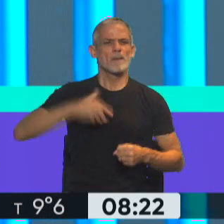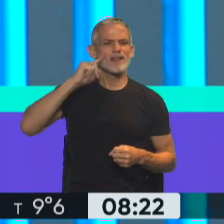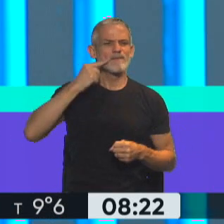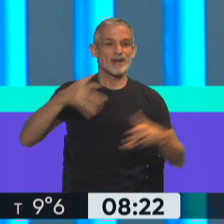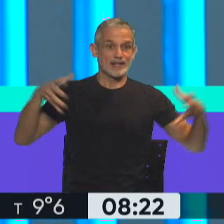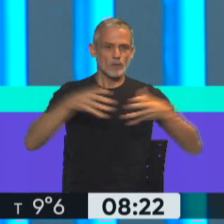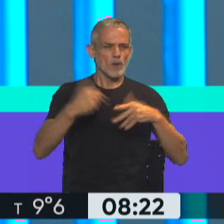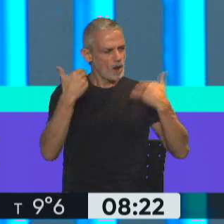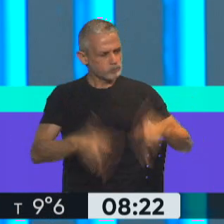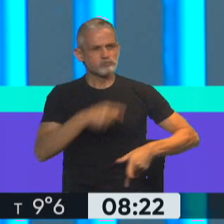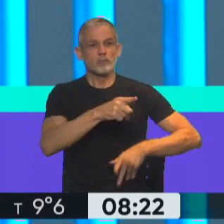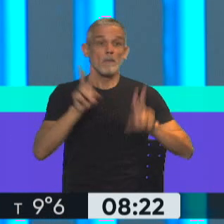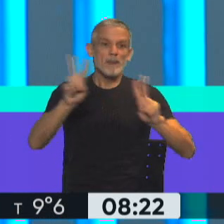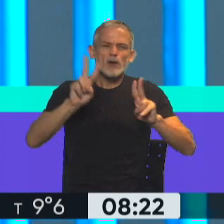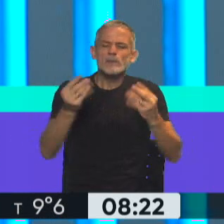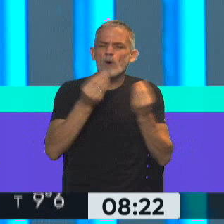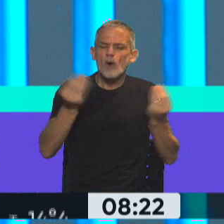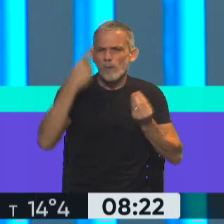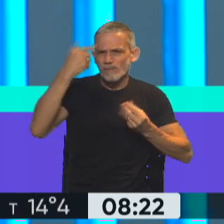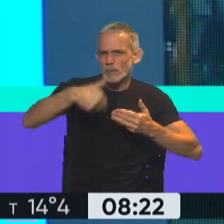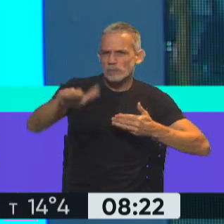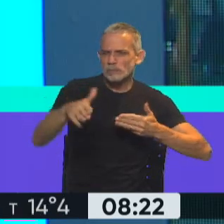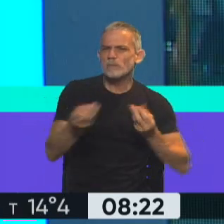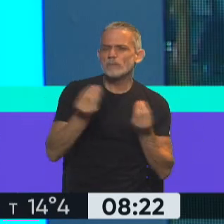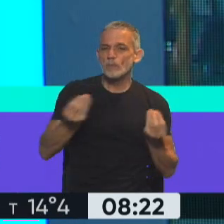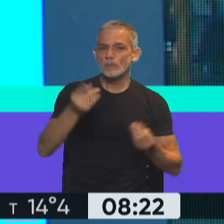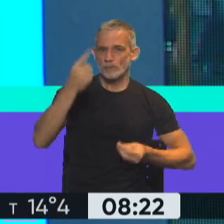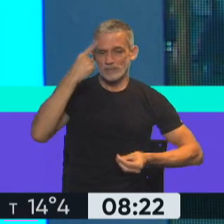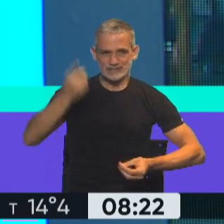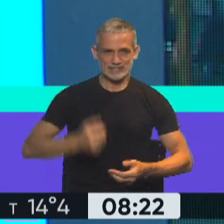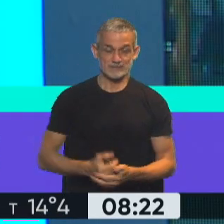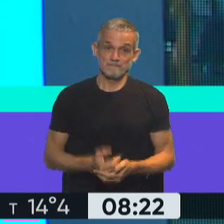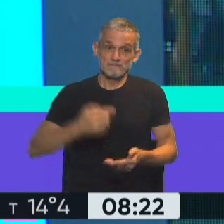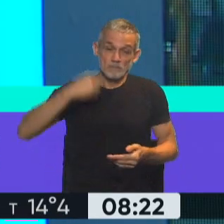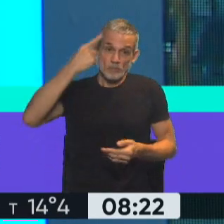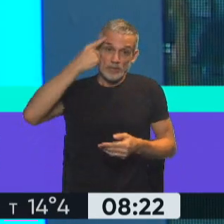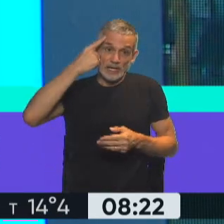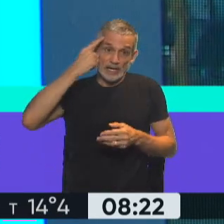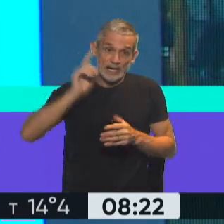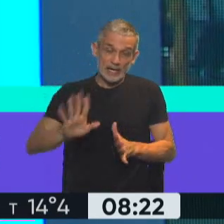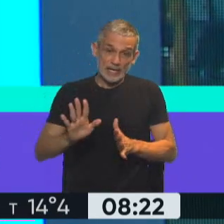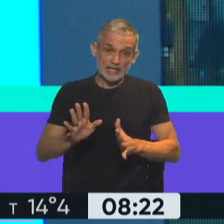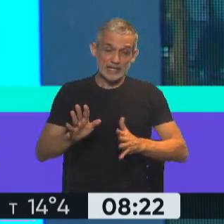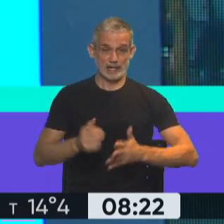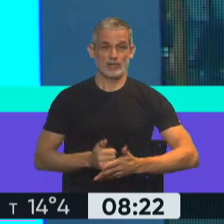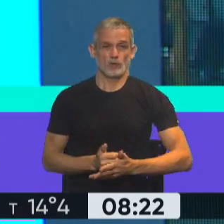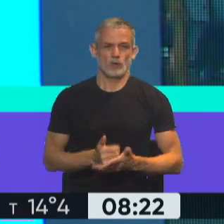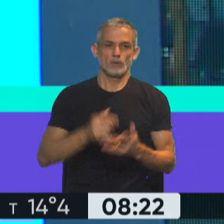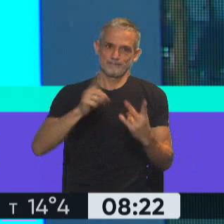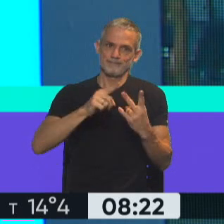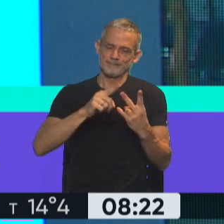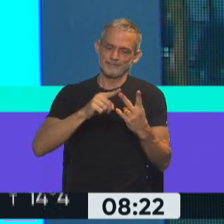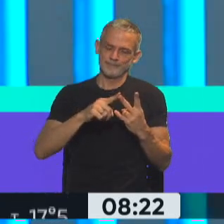Alberto Fernández como suele hacer el peronismo? ¿Cómo te imaginás de acá en adelante? Bueno, me imagino la segunda